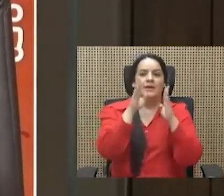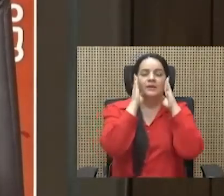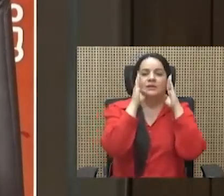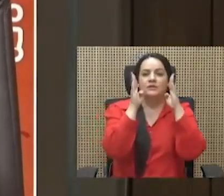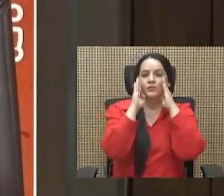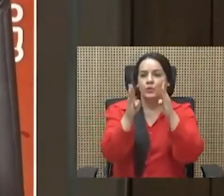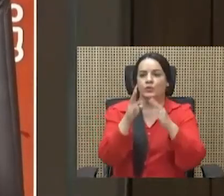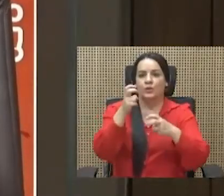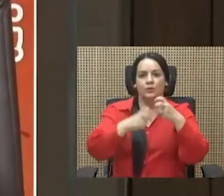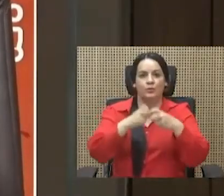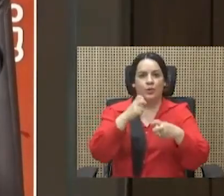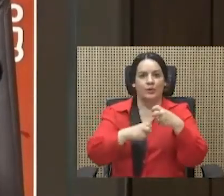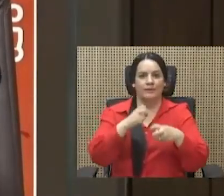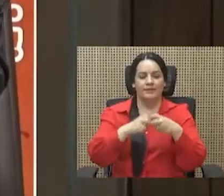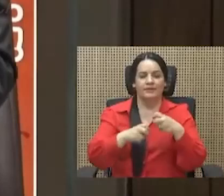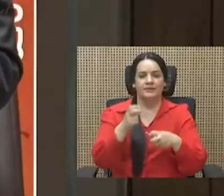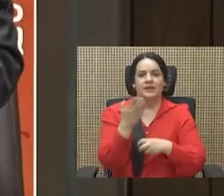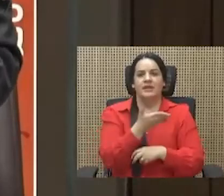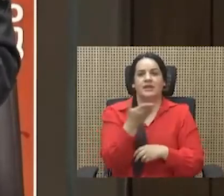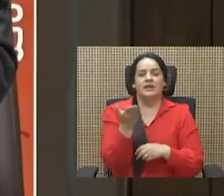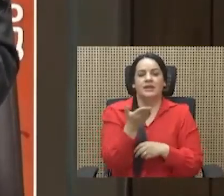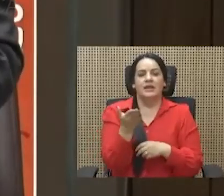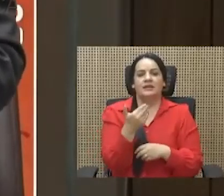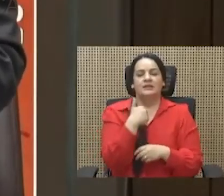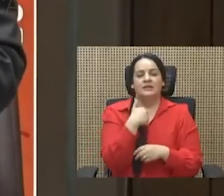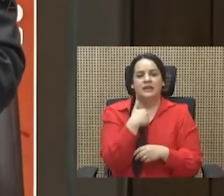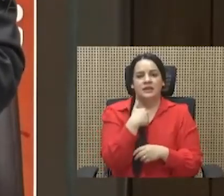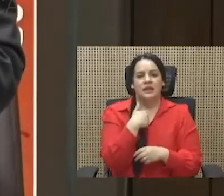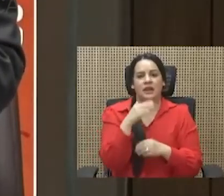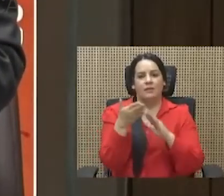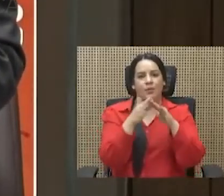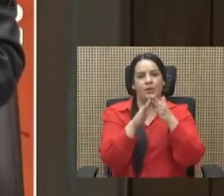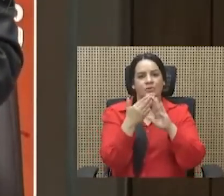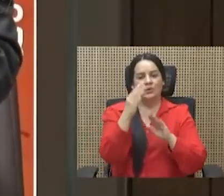que tiene la población costarricense.